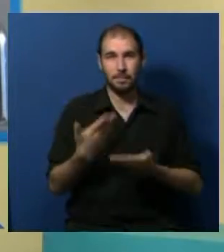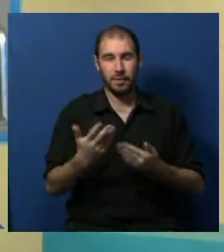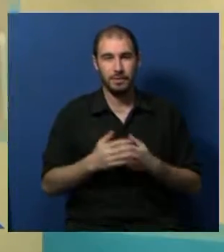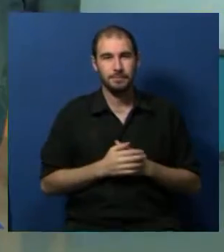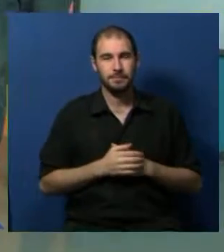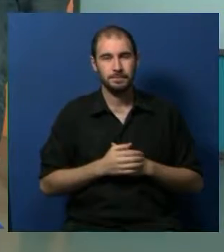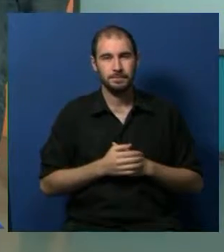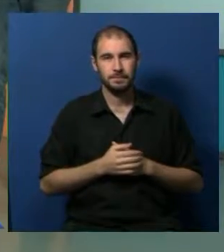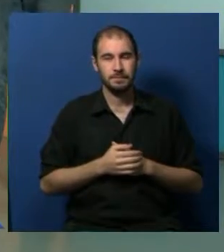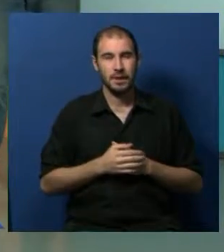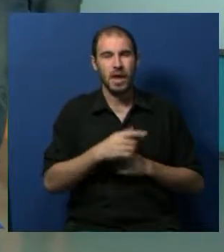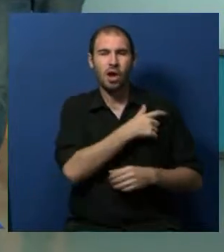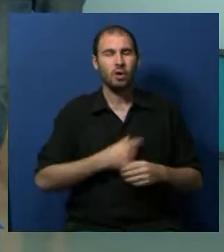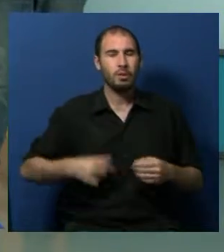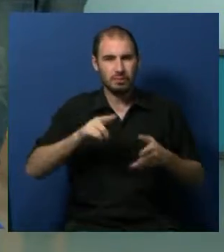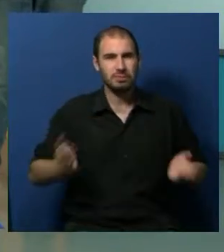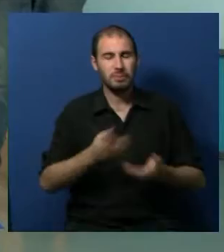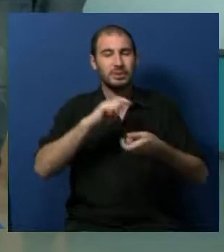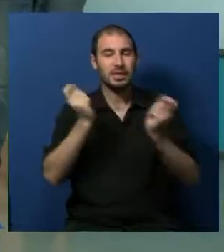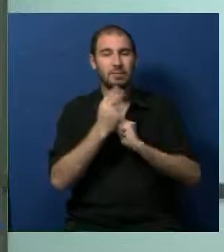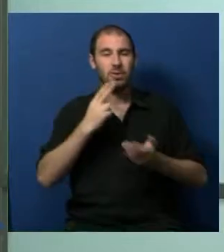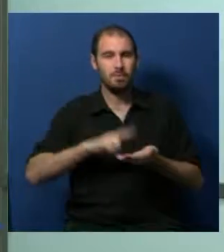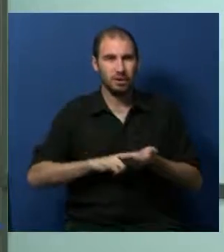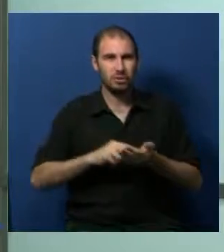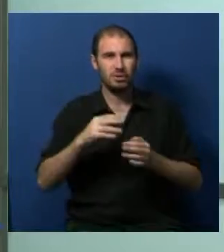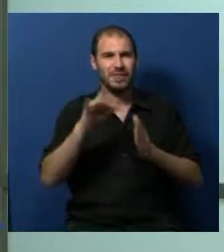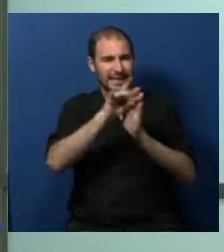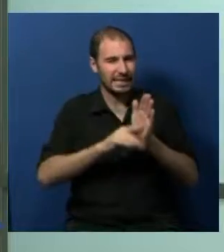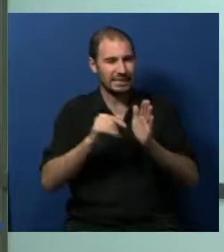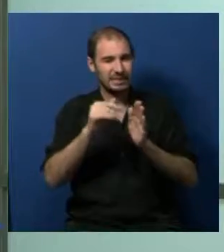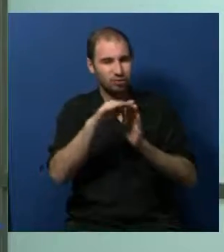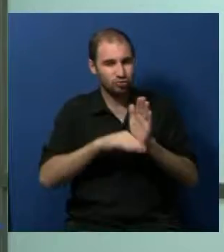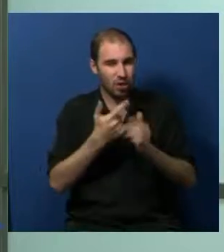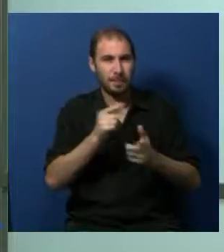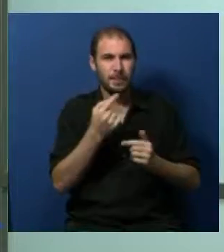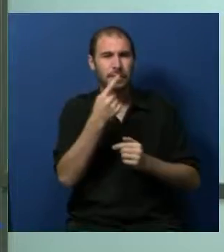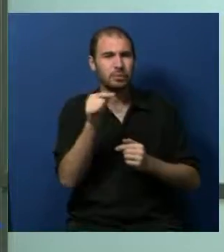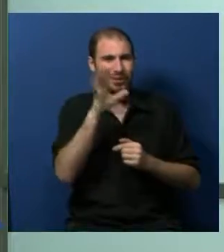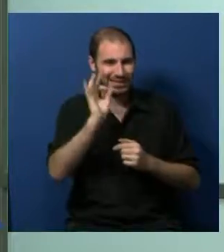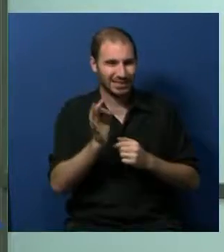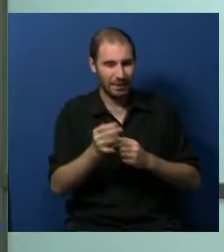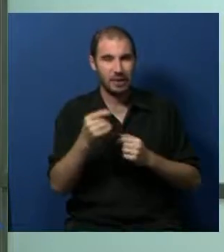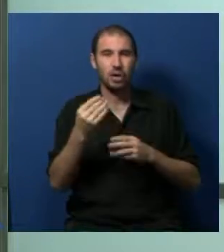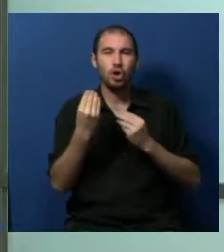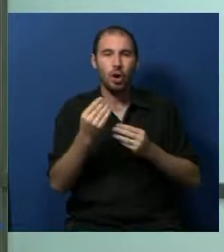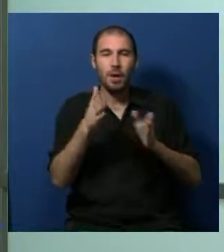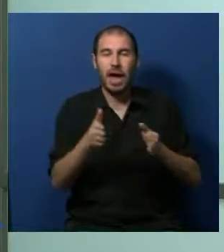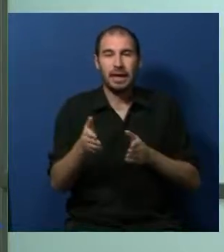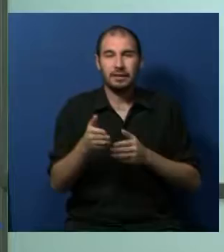cual. El gobierno está impulsando una reforma tributaria. No se conocen los detalles, pero te pregunto a vos como especialista, ¿cómo puedo